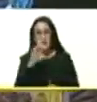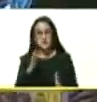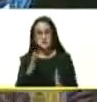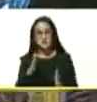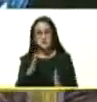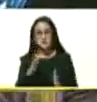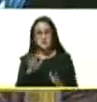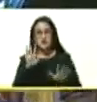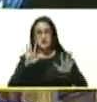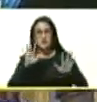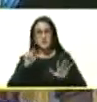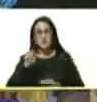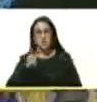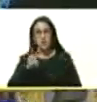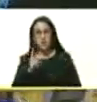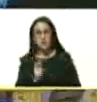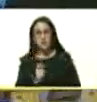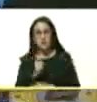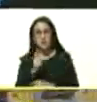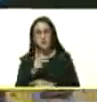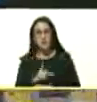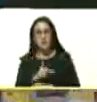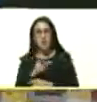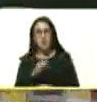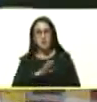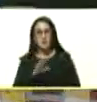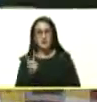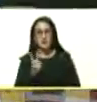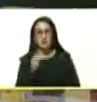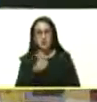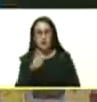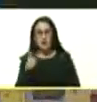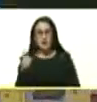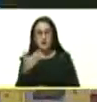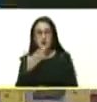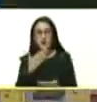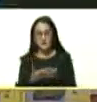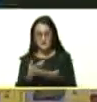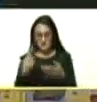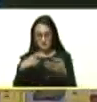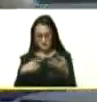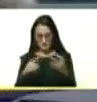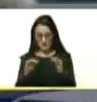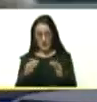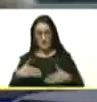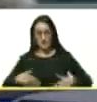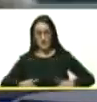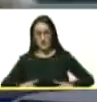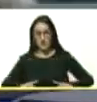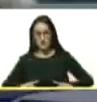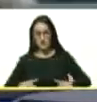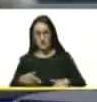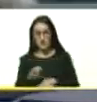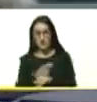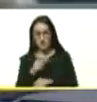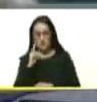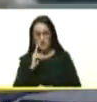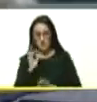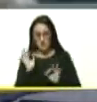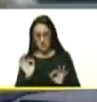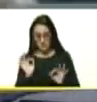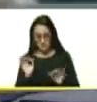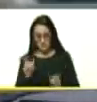promedio de 10.2 kilos por venezolano. Y eso gracias, entre otras cosas, al esfuerzo que ha hecho el gobierno bolivariano,